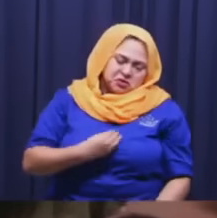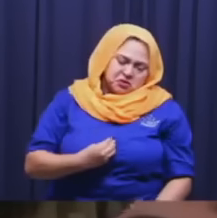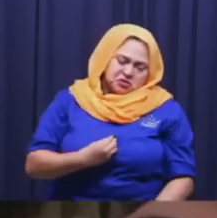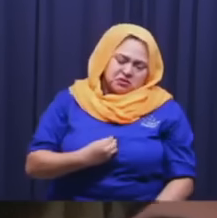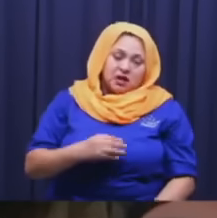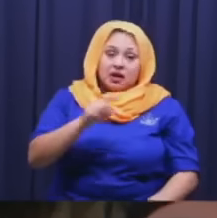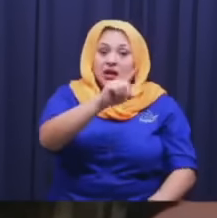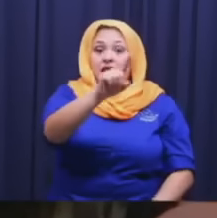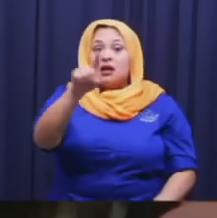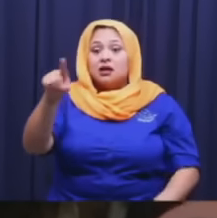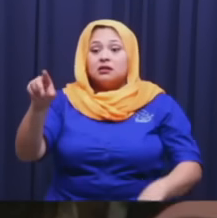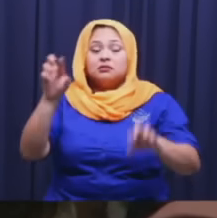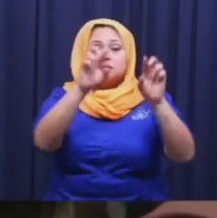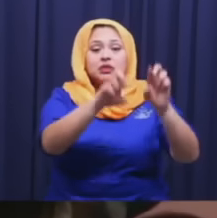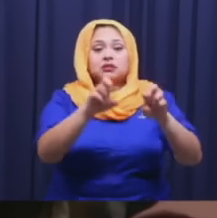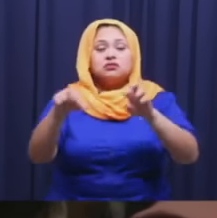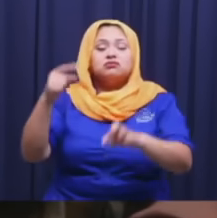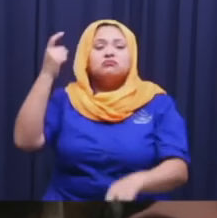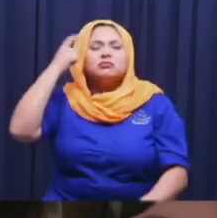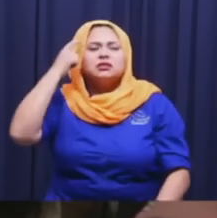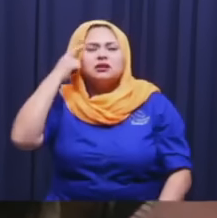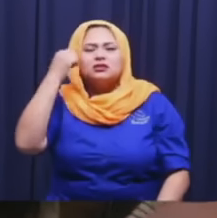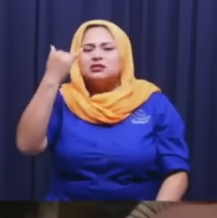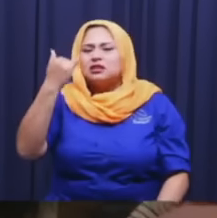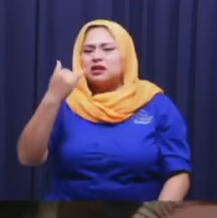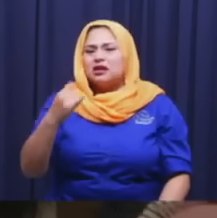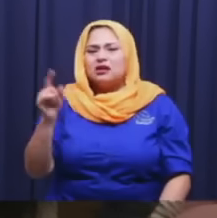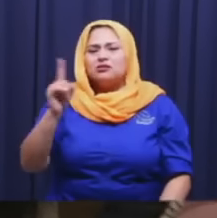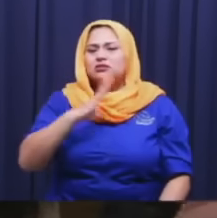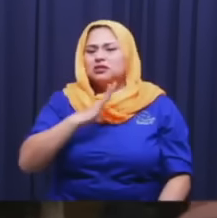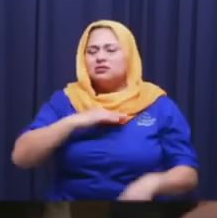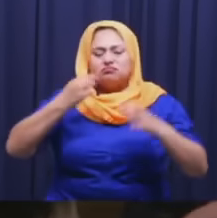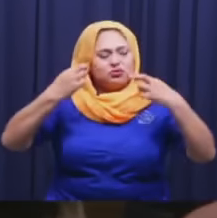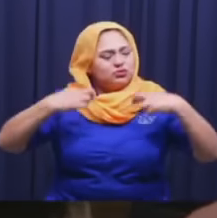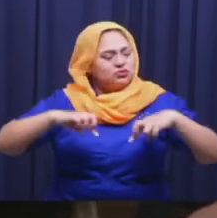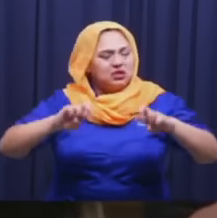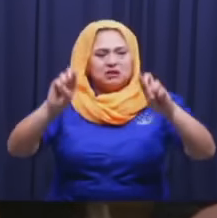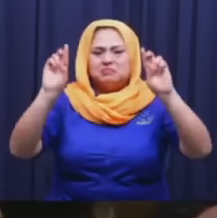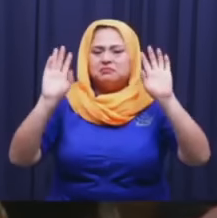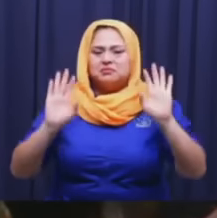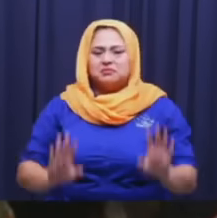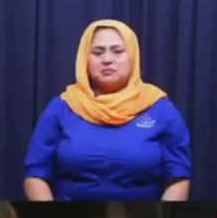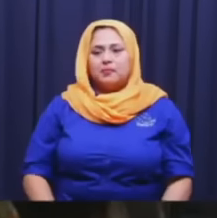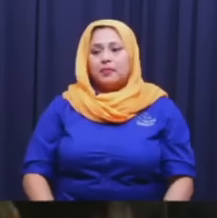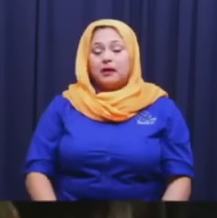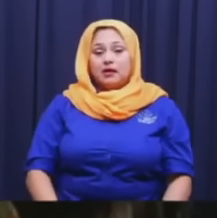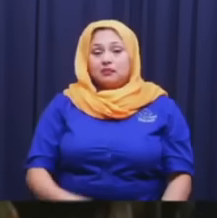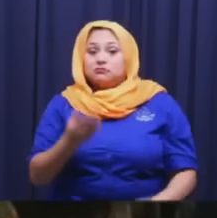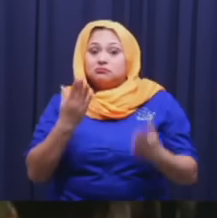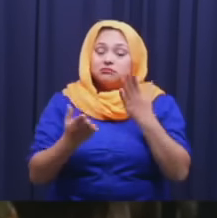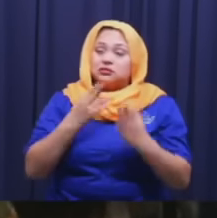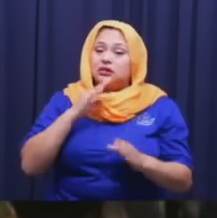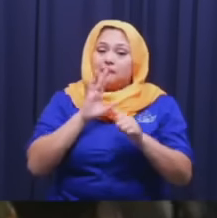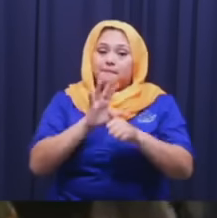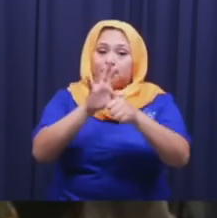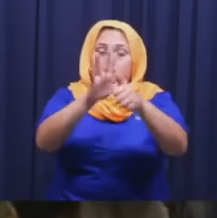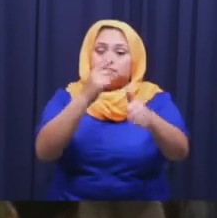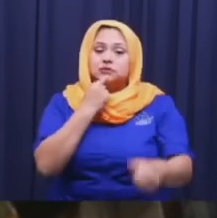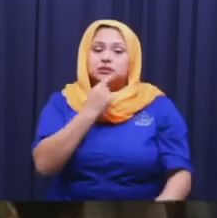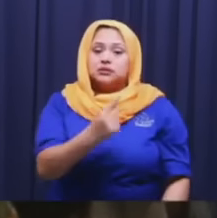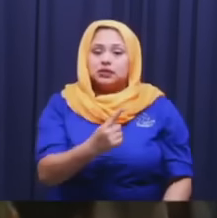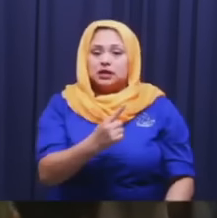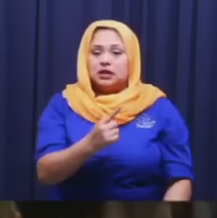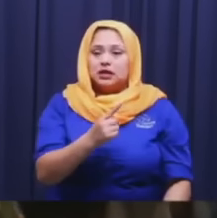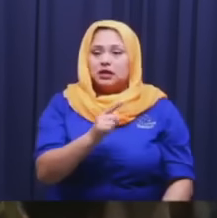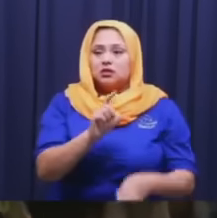aquellas personas que pensaron que ya no había más oportunidad. Incluso nuestro apóstol mencionaba